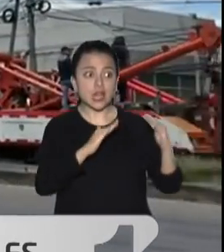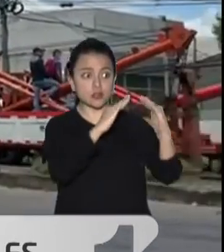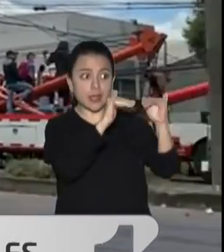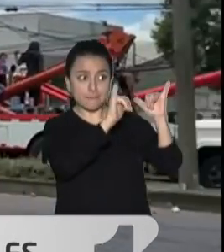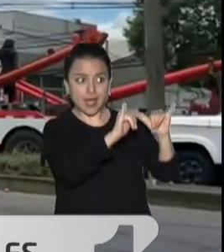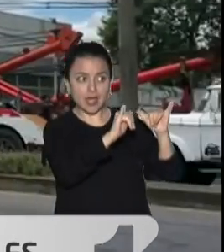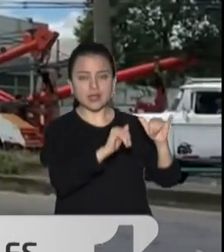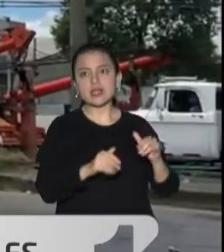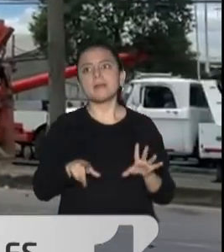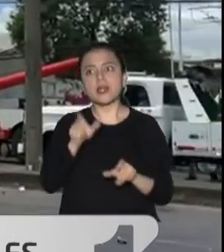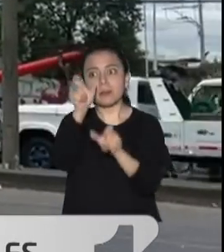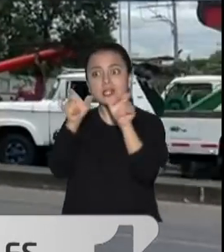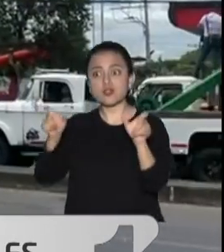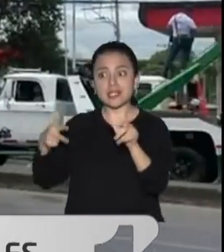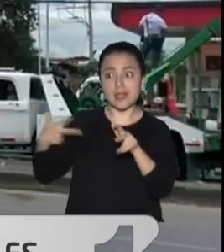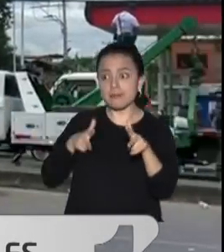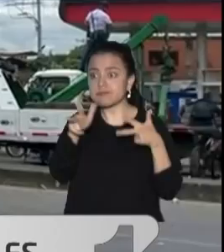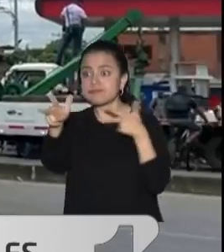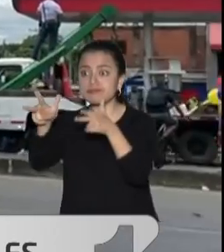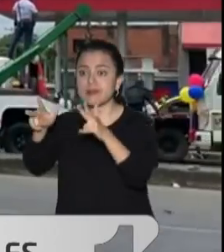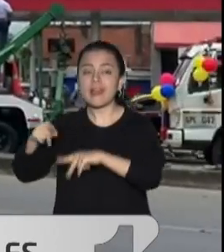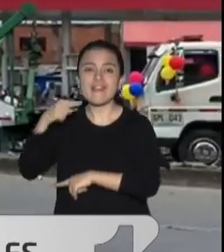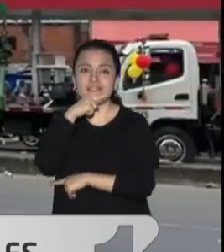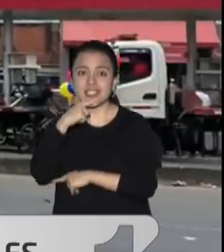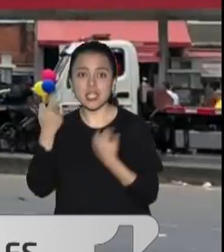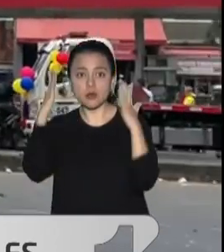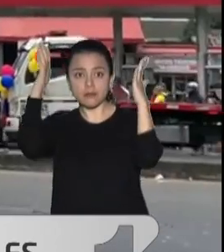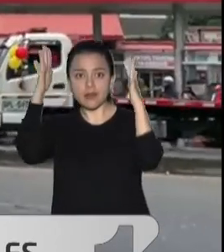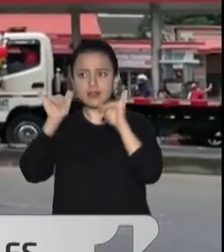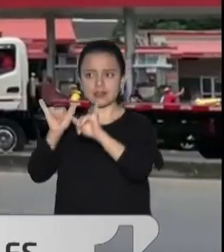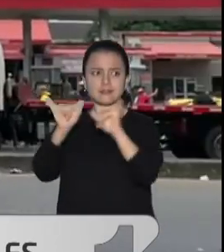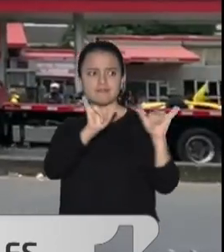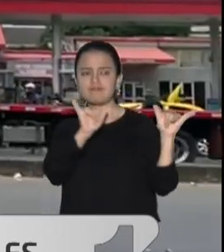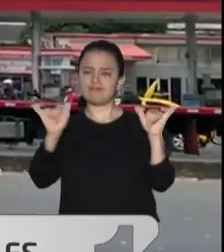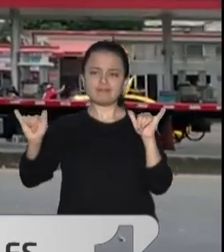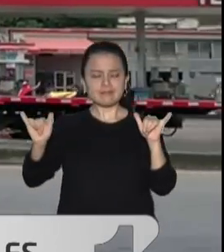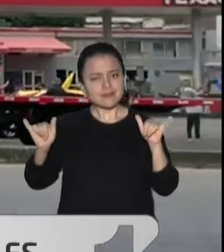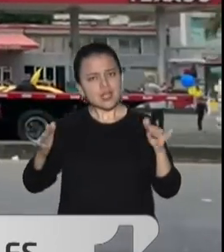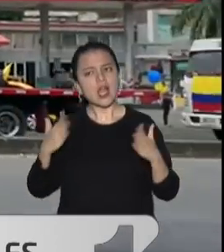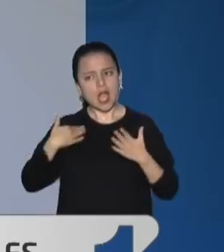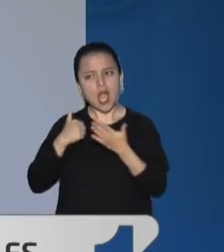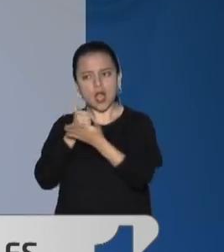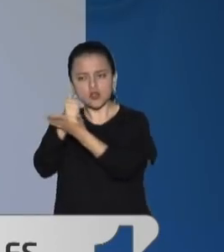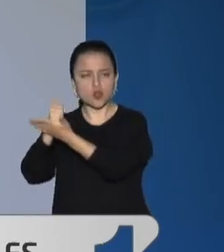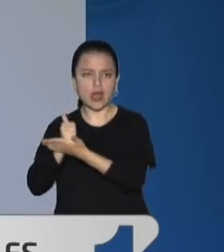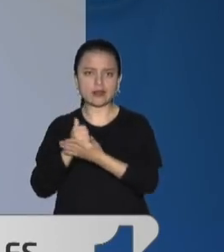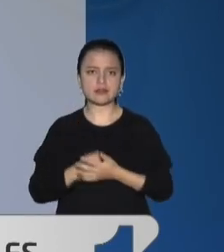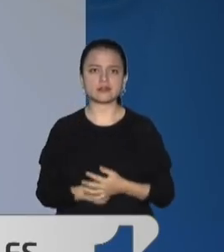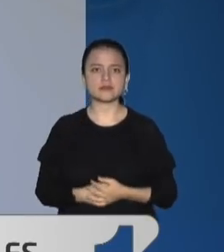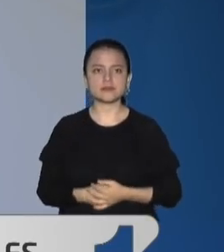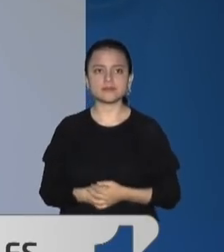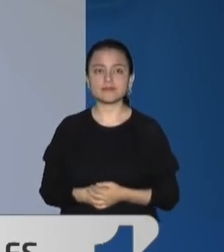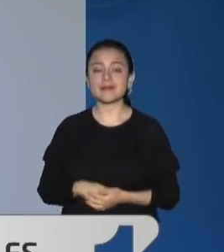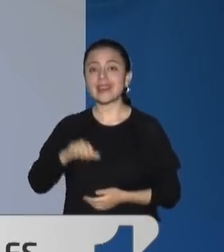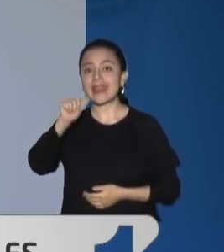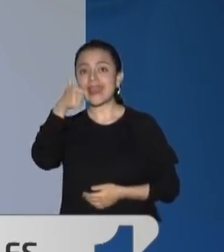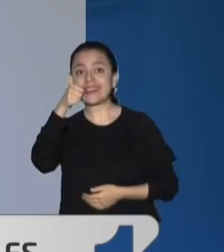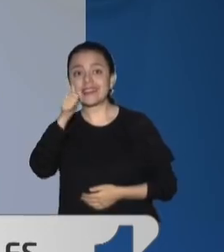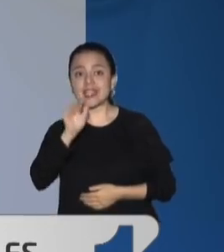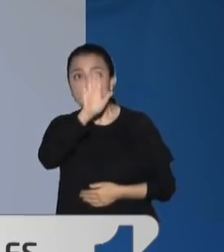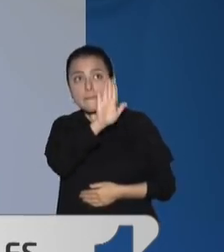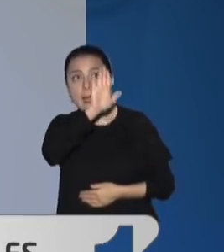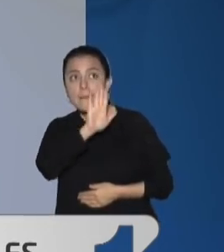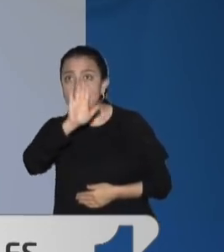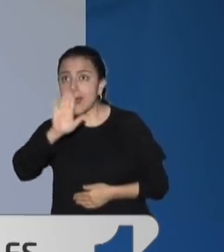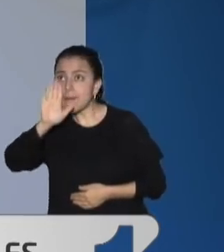manifestación pacífica. Pero reiteramos, nuestra fuerza pública no permitirá más bloqueos en las vías. En 10 regiones del territorio nacional